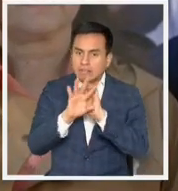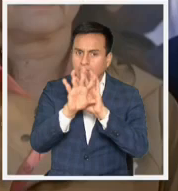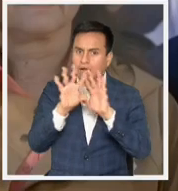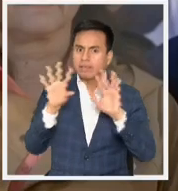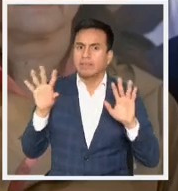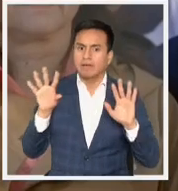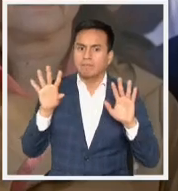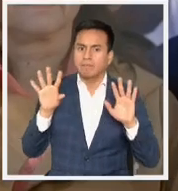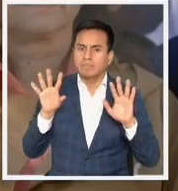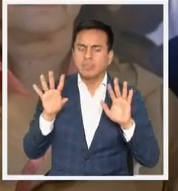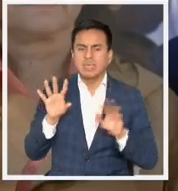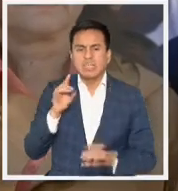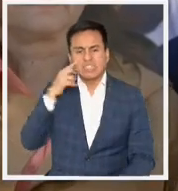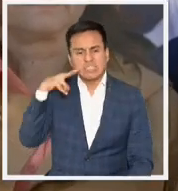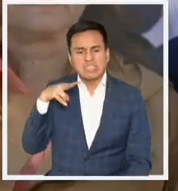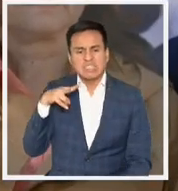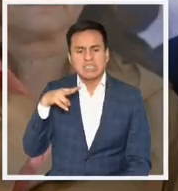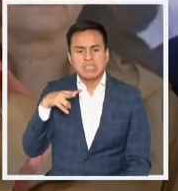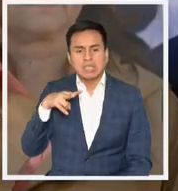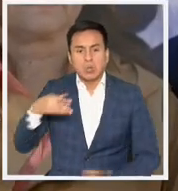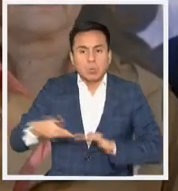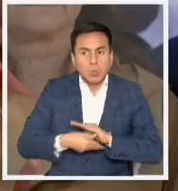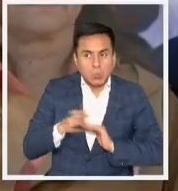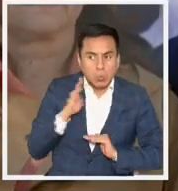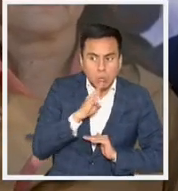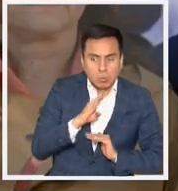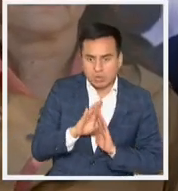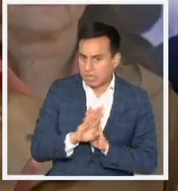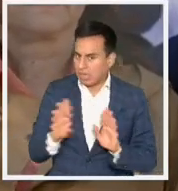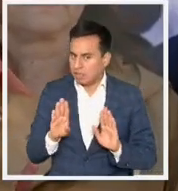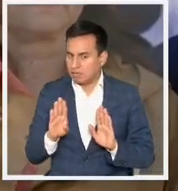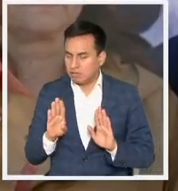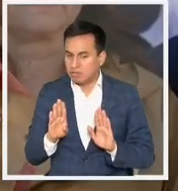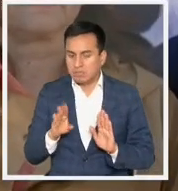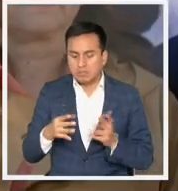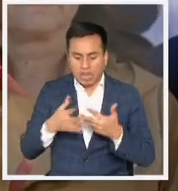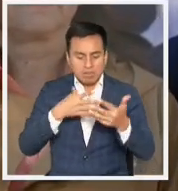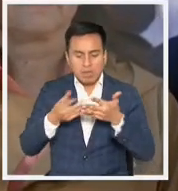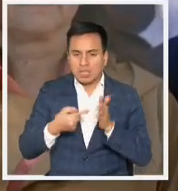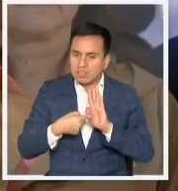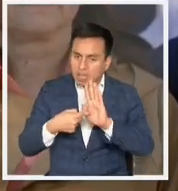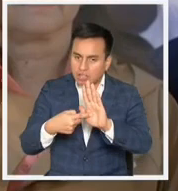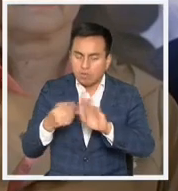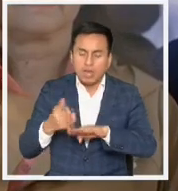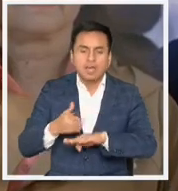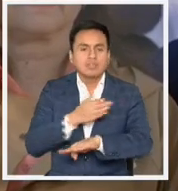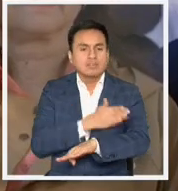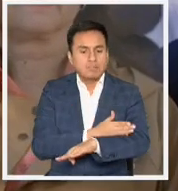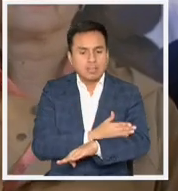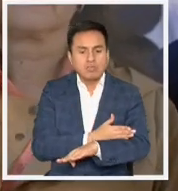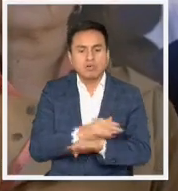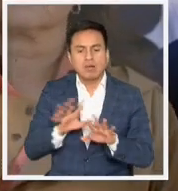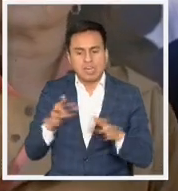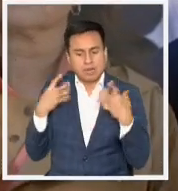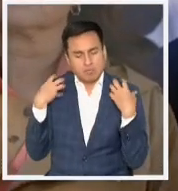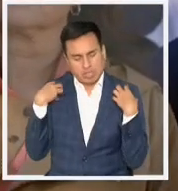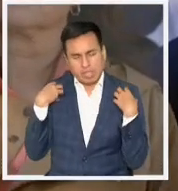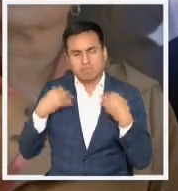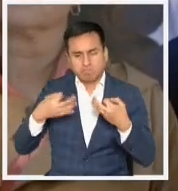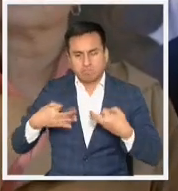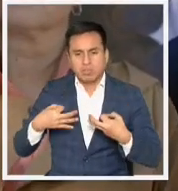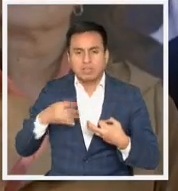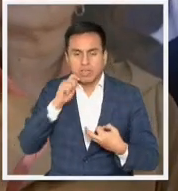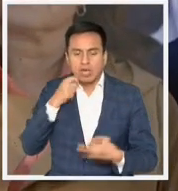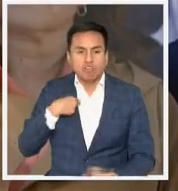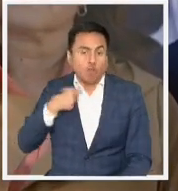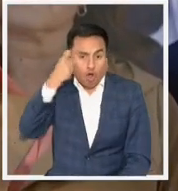claridad, sin meter nada debajo de la alfombra, sino transparentando, anticipando y haciendo valer las responsabilidades que correspondan, es la